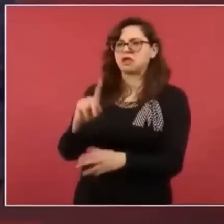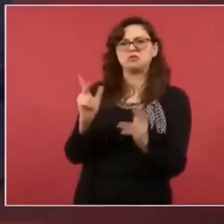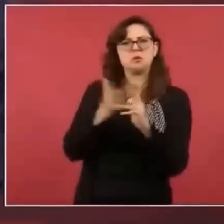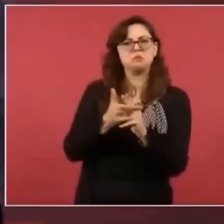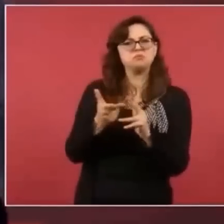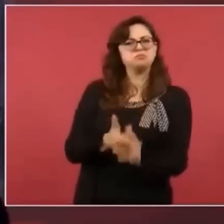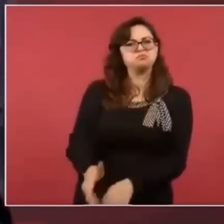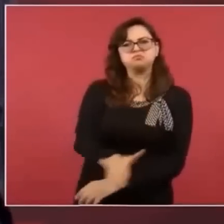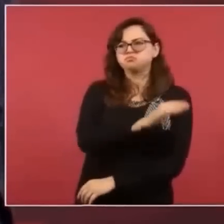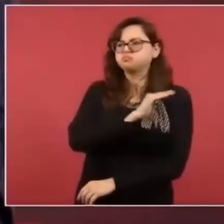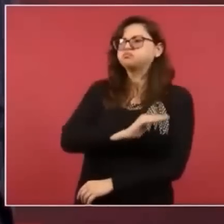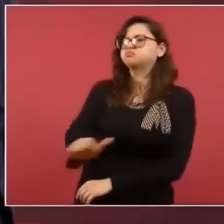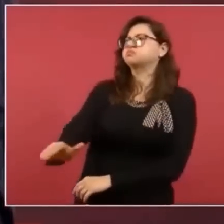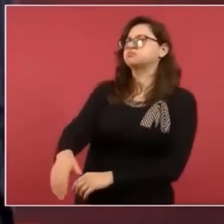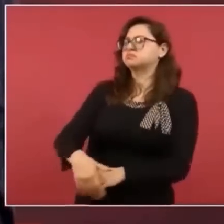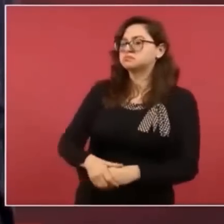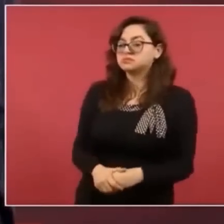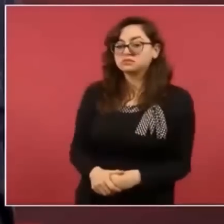completamente